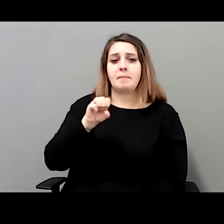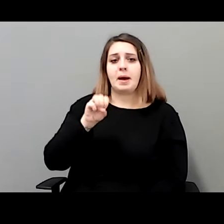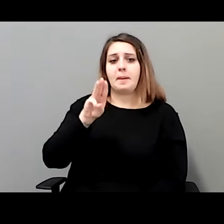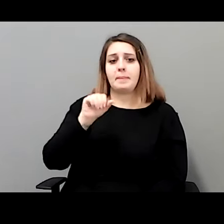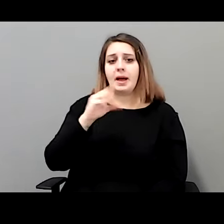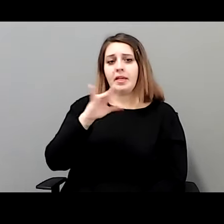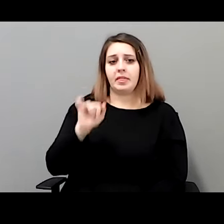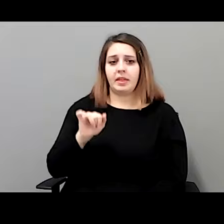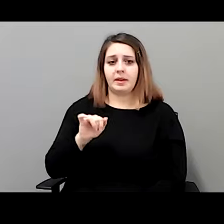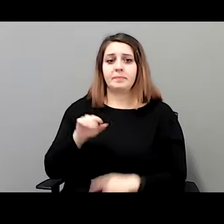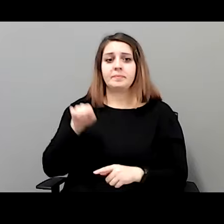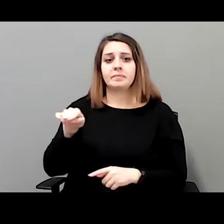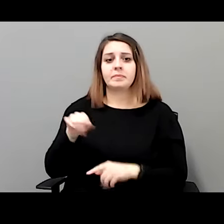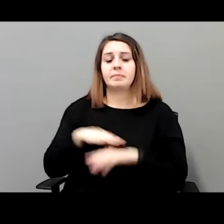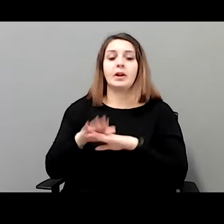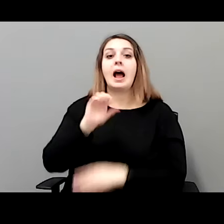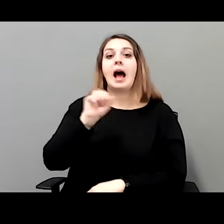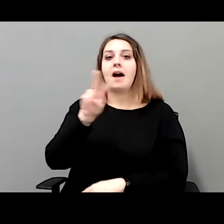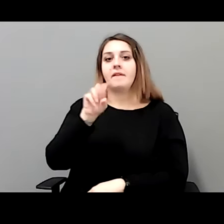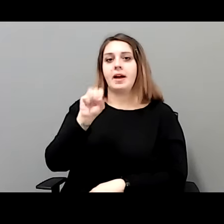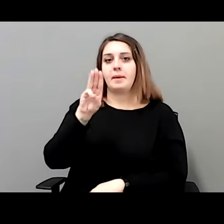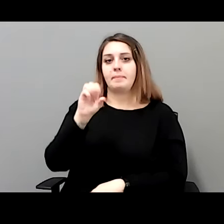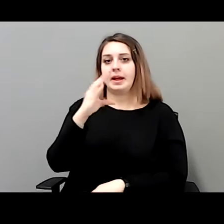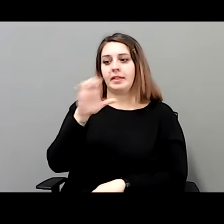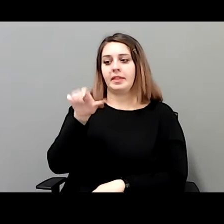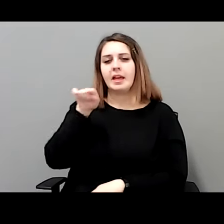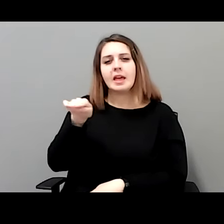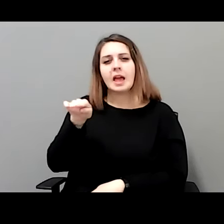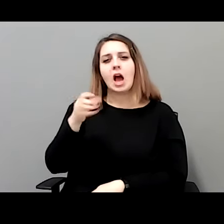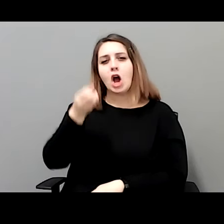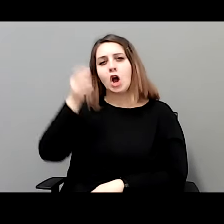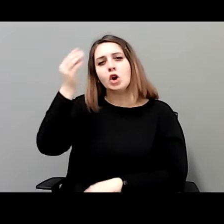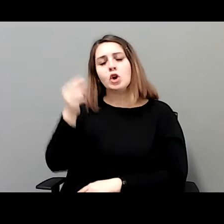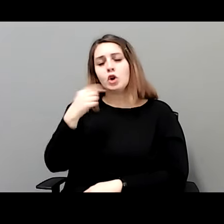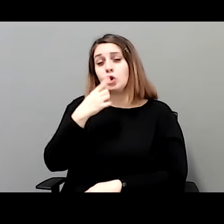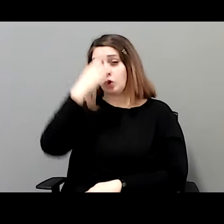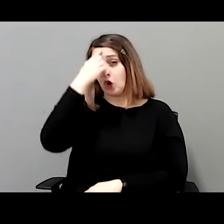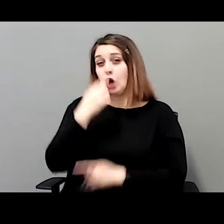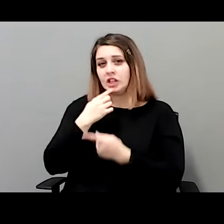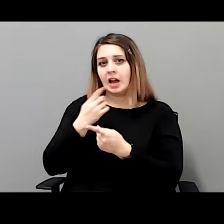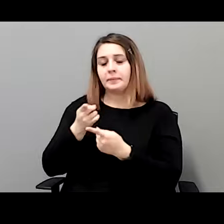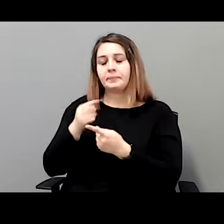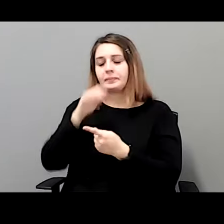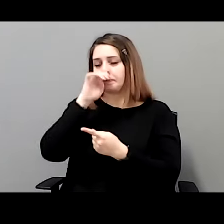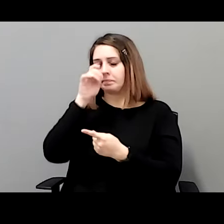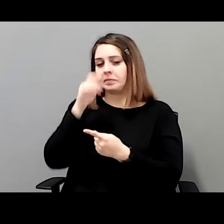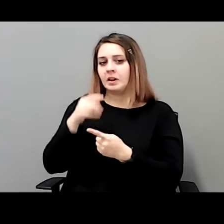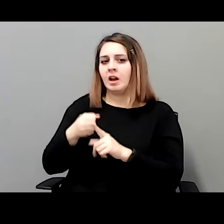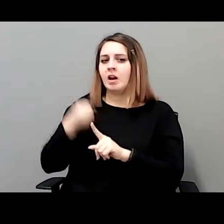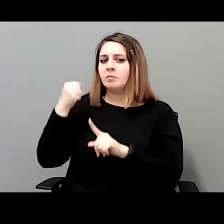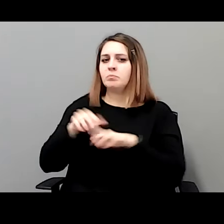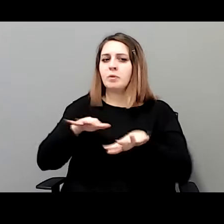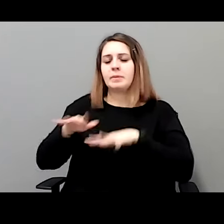Rosa fue un gran ejemplo de activista. Rosa, conjuntamente con ella, pero con mucho impulso y con